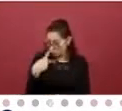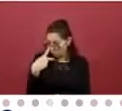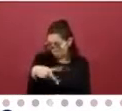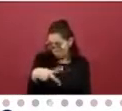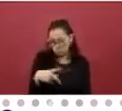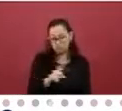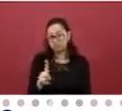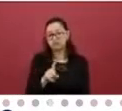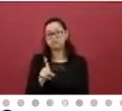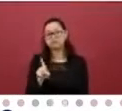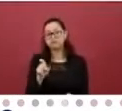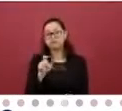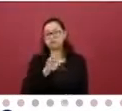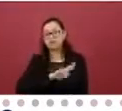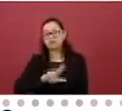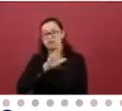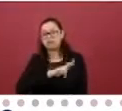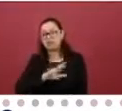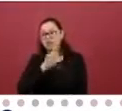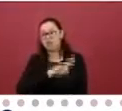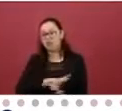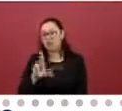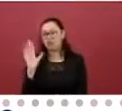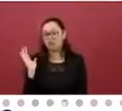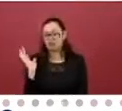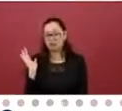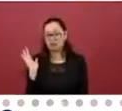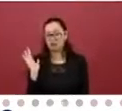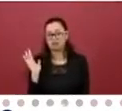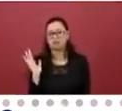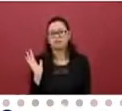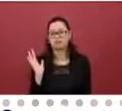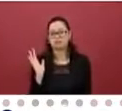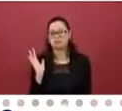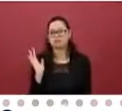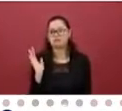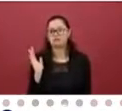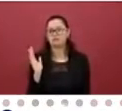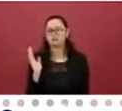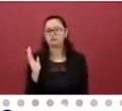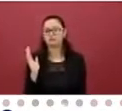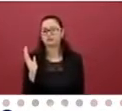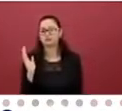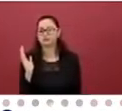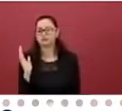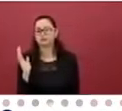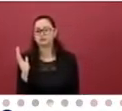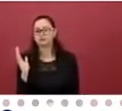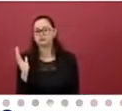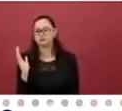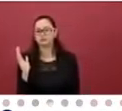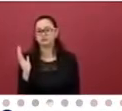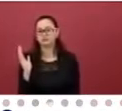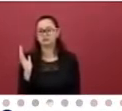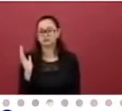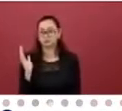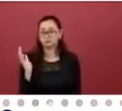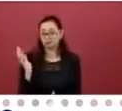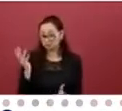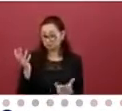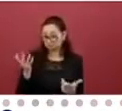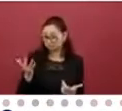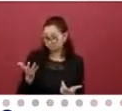el posible enriquecimiento ilícito, así como en el caso de conflicto de intereses, bueno, pues saber si